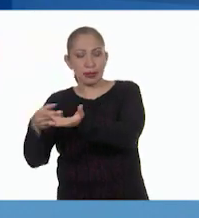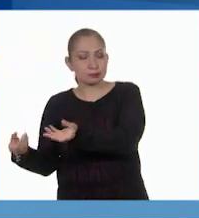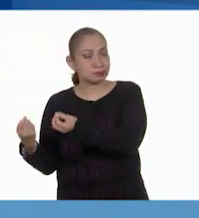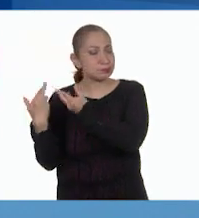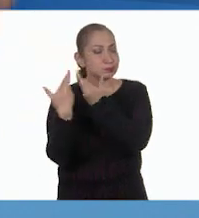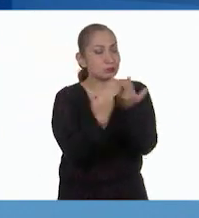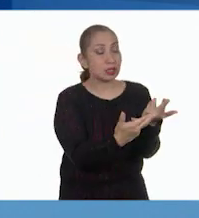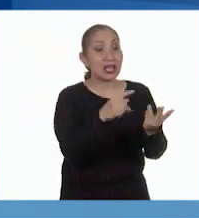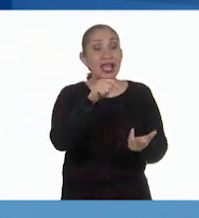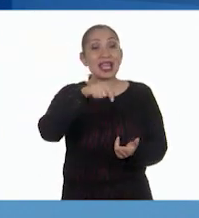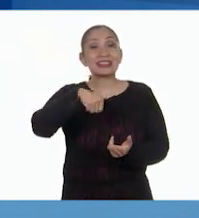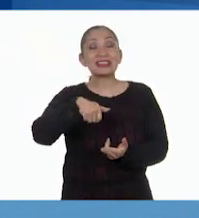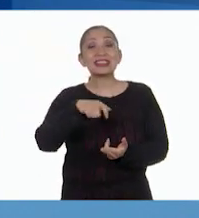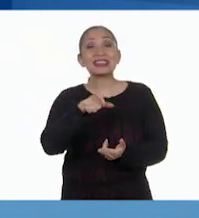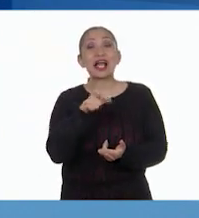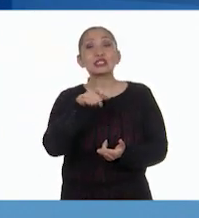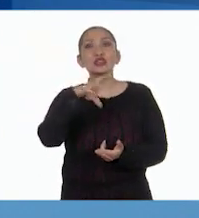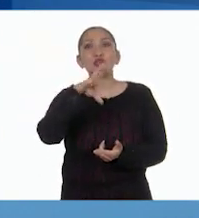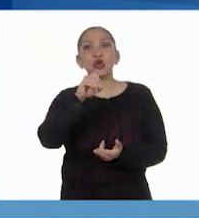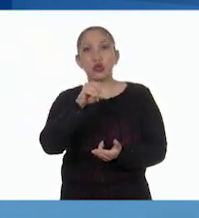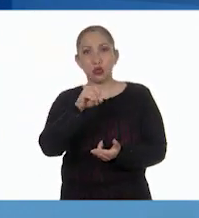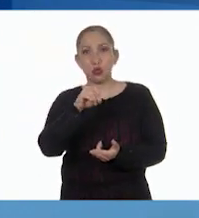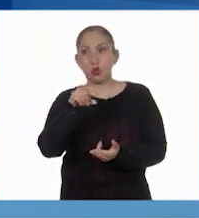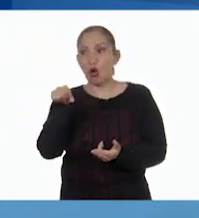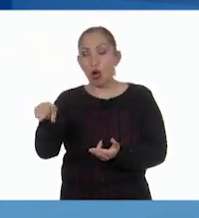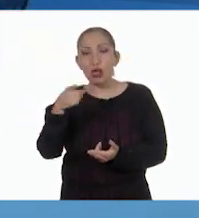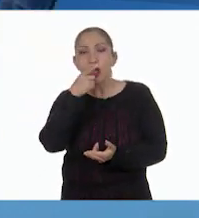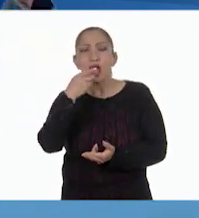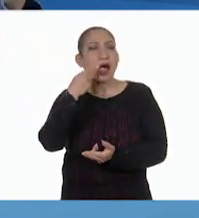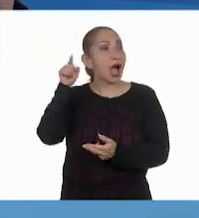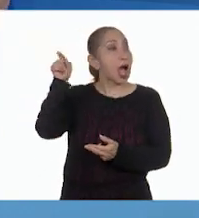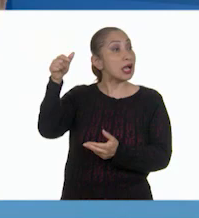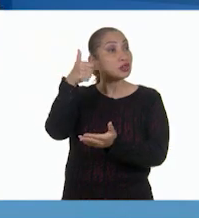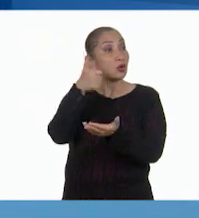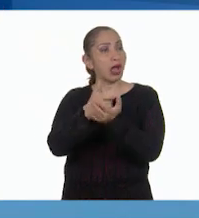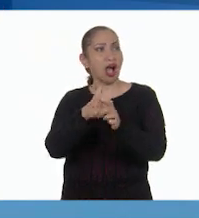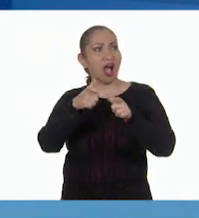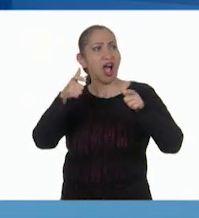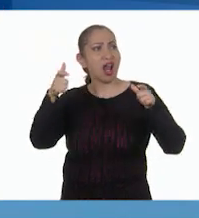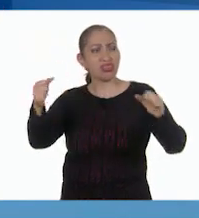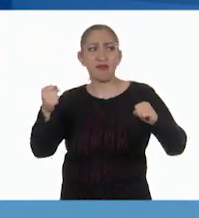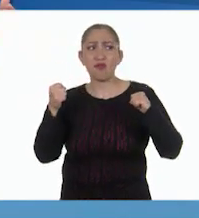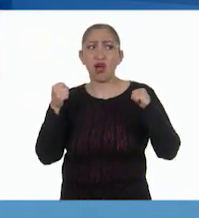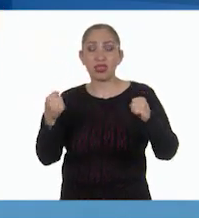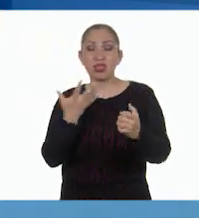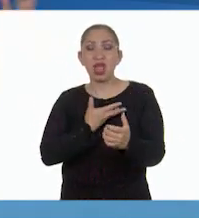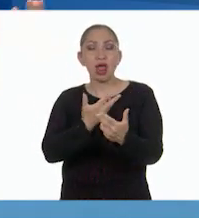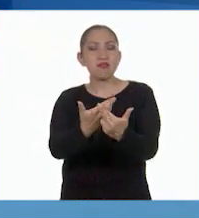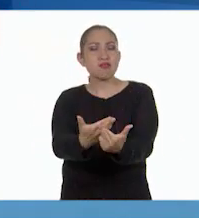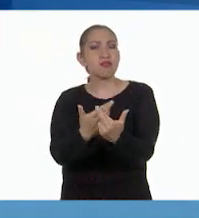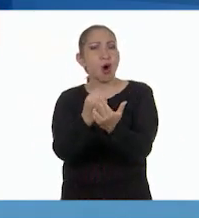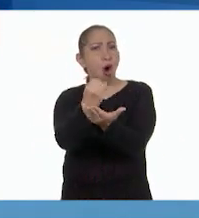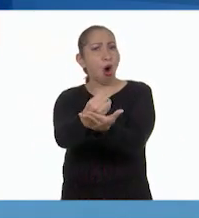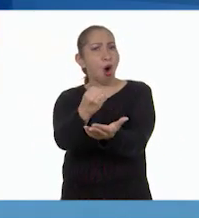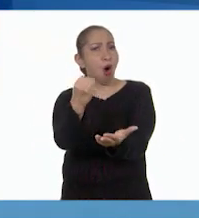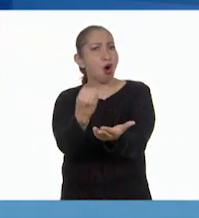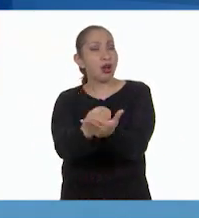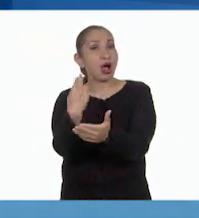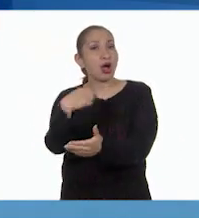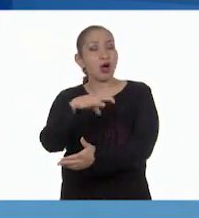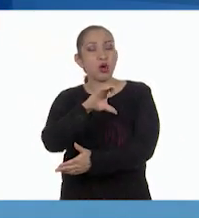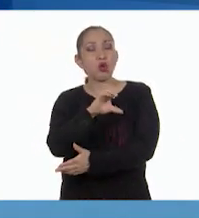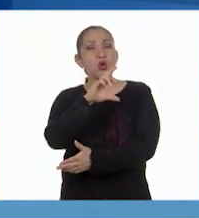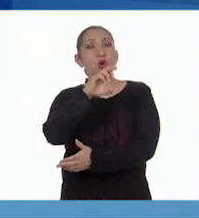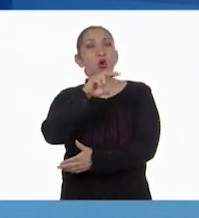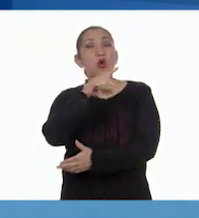Fue Tapscov quien les habló por primera vez de una ciudad muy grande y fuerte que tenía mucho oro y riquezas, llamada Culhua,